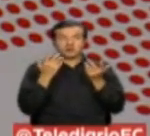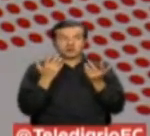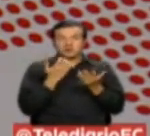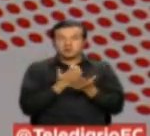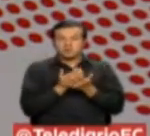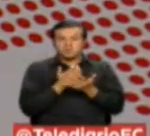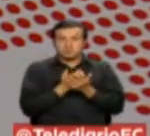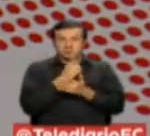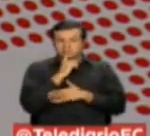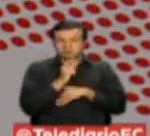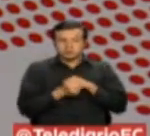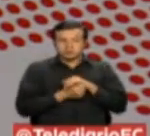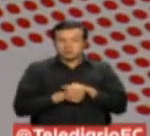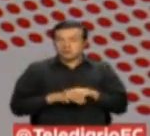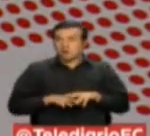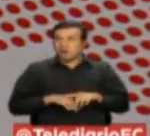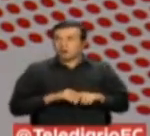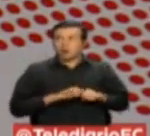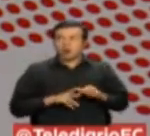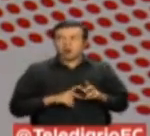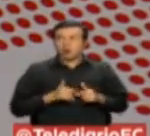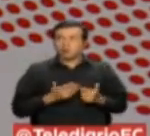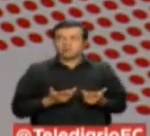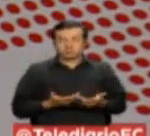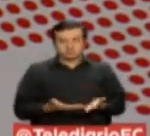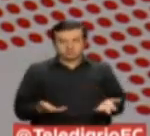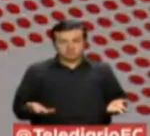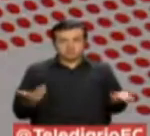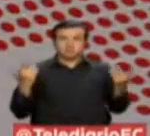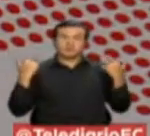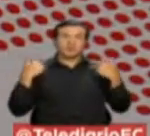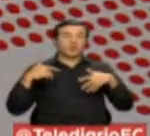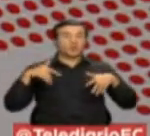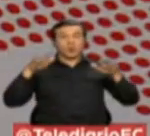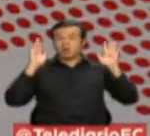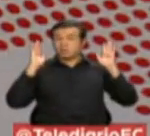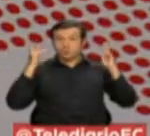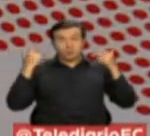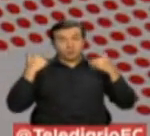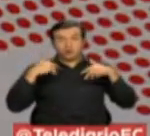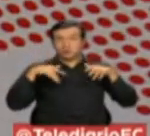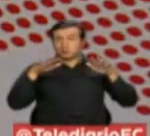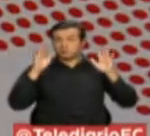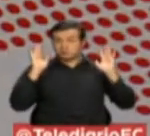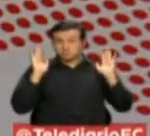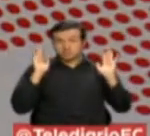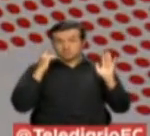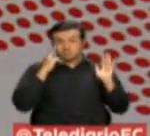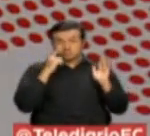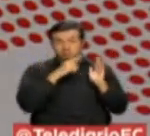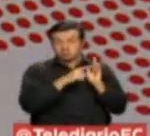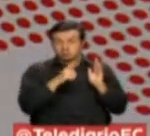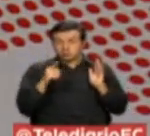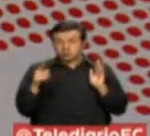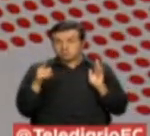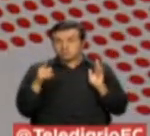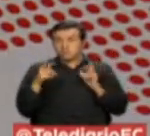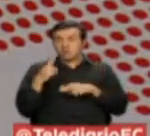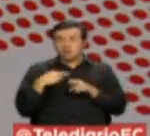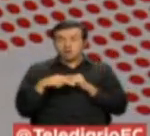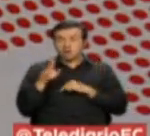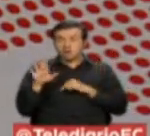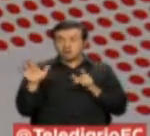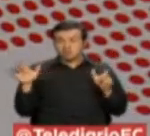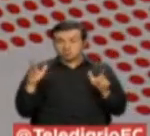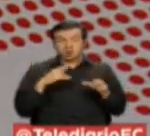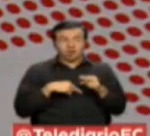economía dando una apariencia de dinero ilícito. Entonces, cualquier forma de dar esa apariencia, de lavar ese dinero, por eso se